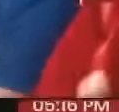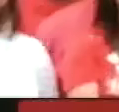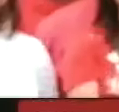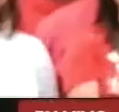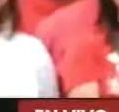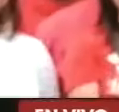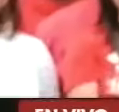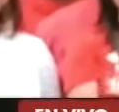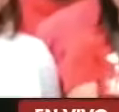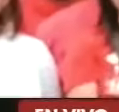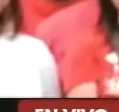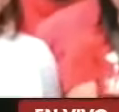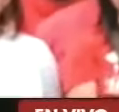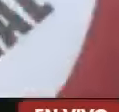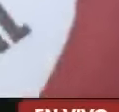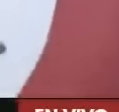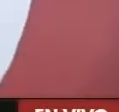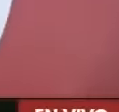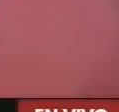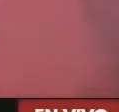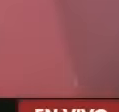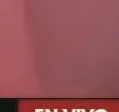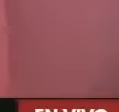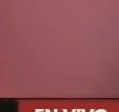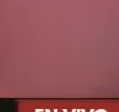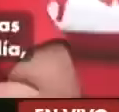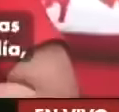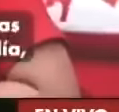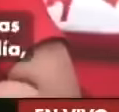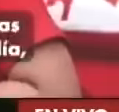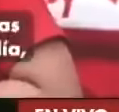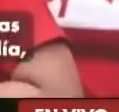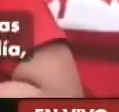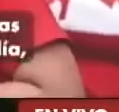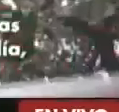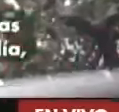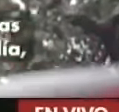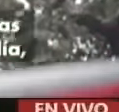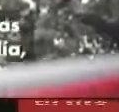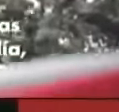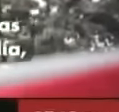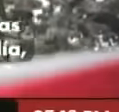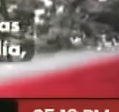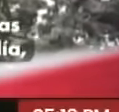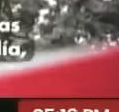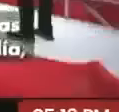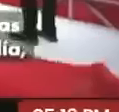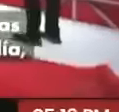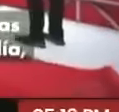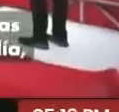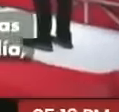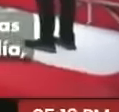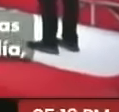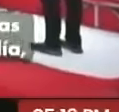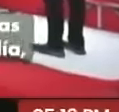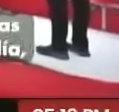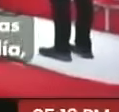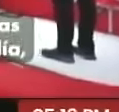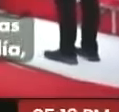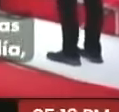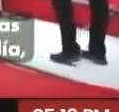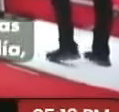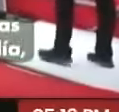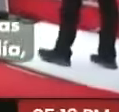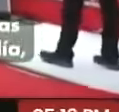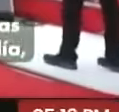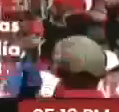años del 4 de febrero de 1992, elevar nuestra vista al cielo y decirle gracias,